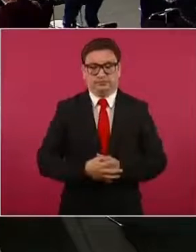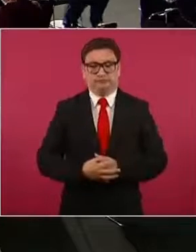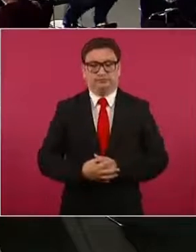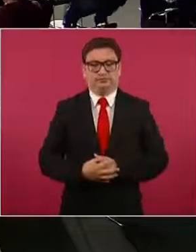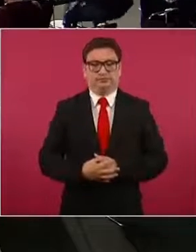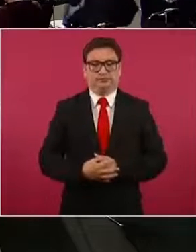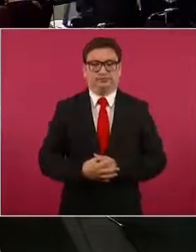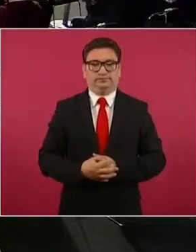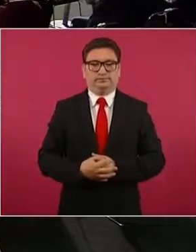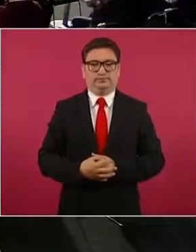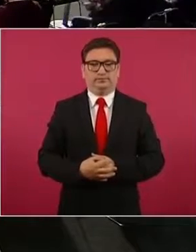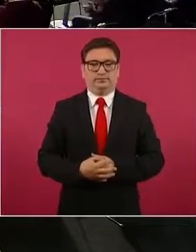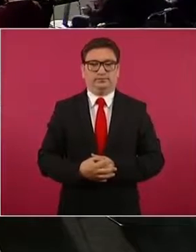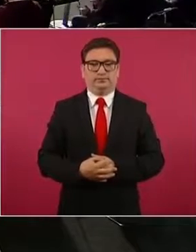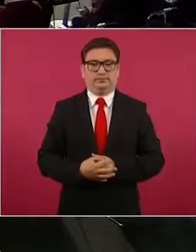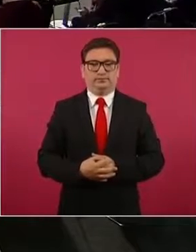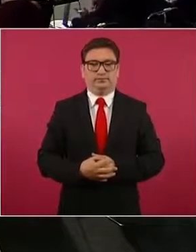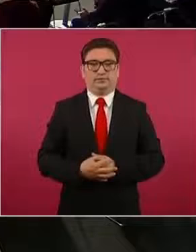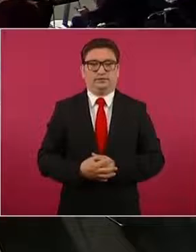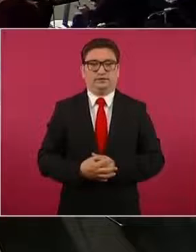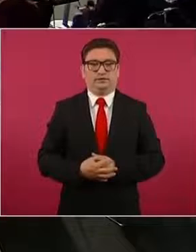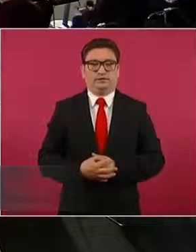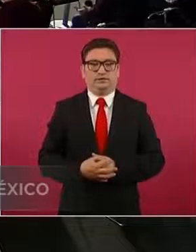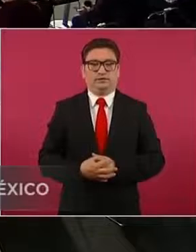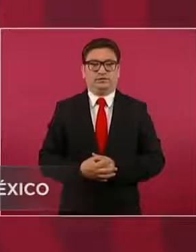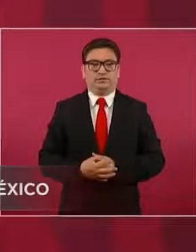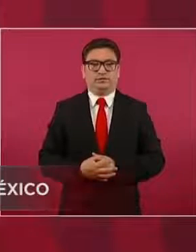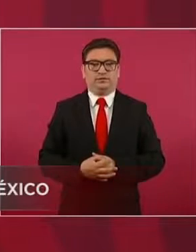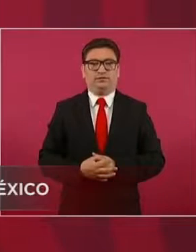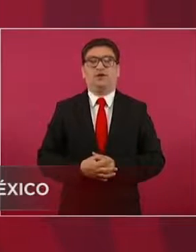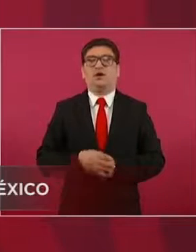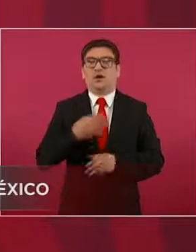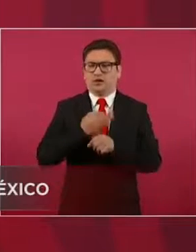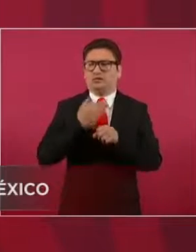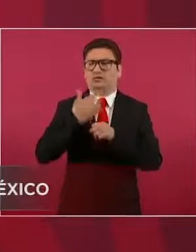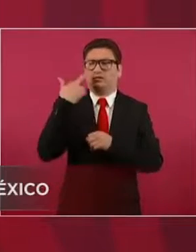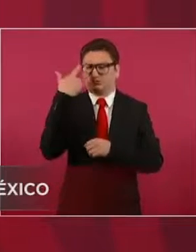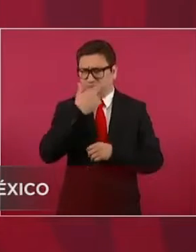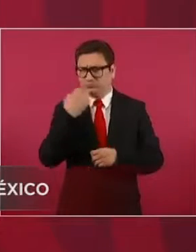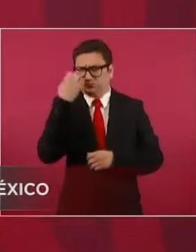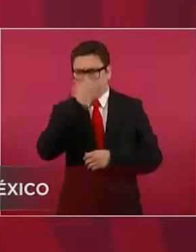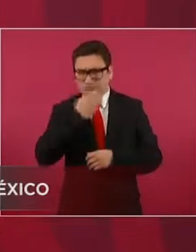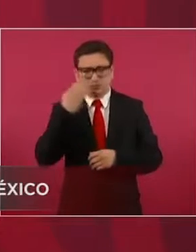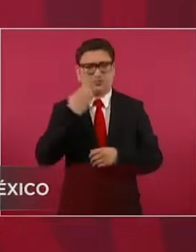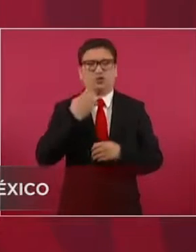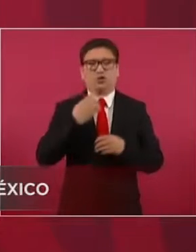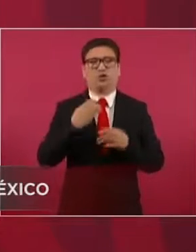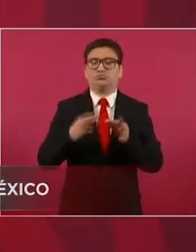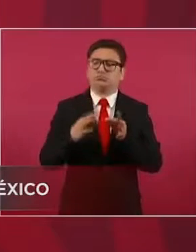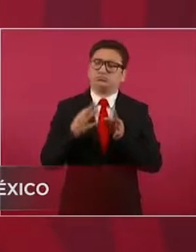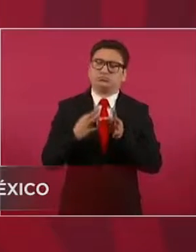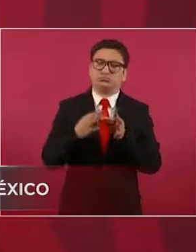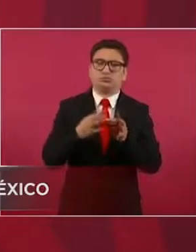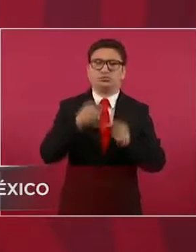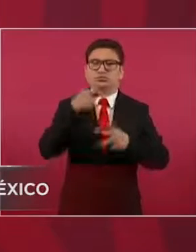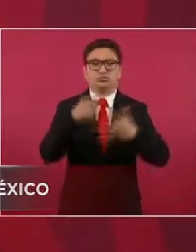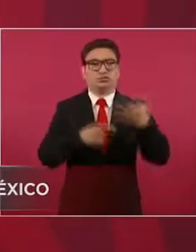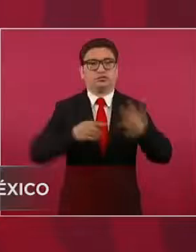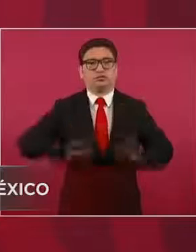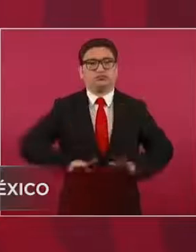Se está haciendo una revisión, se está cumpliendo con todos los